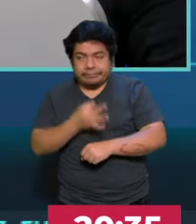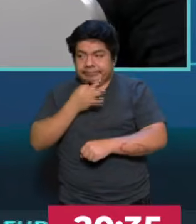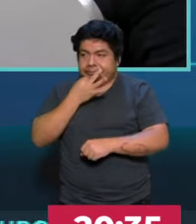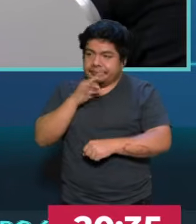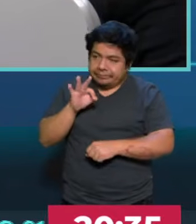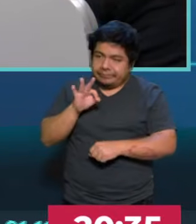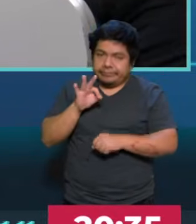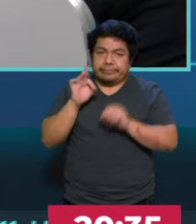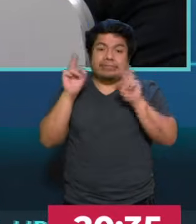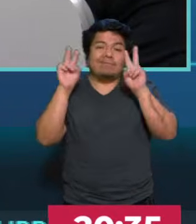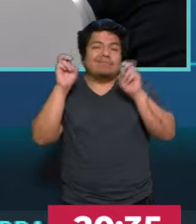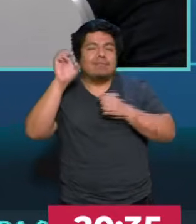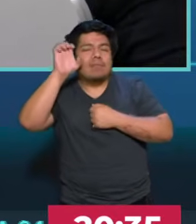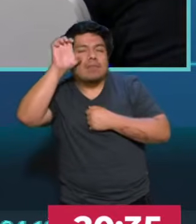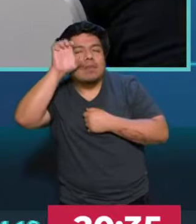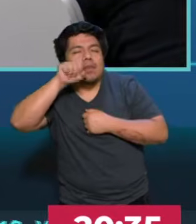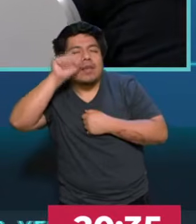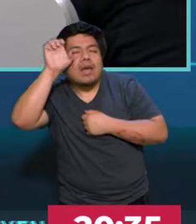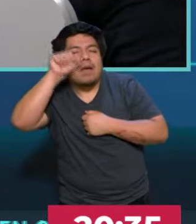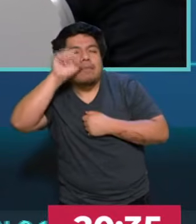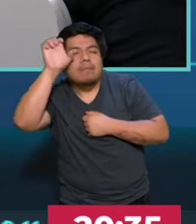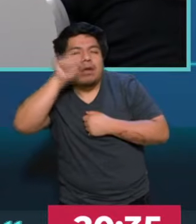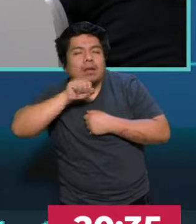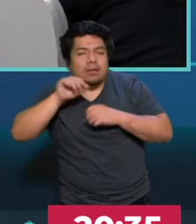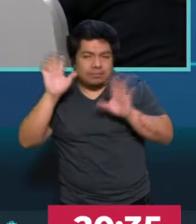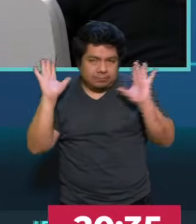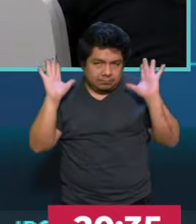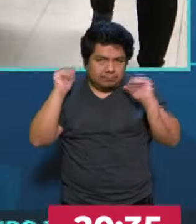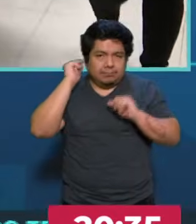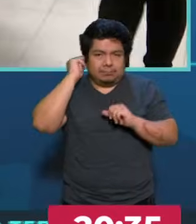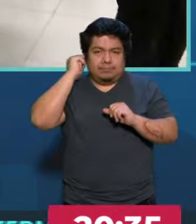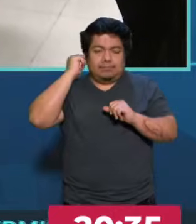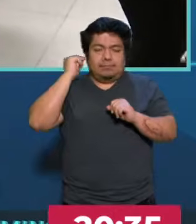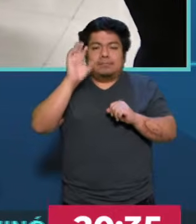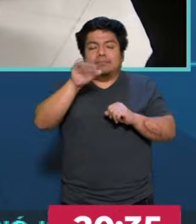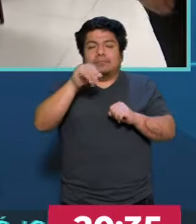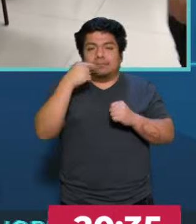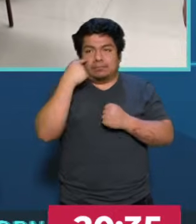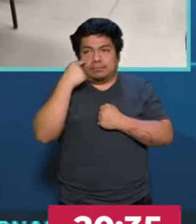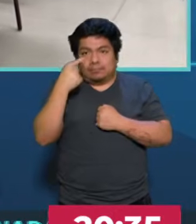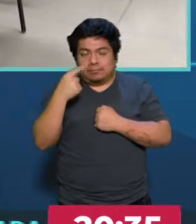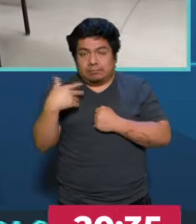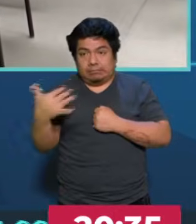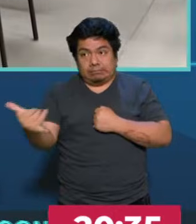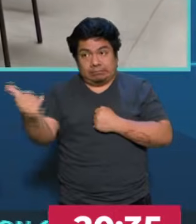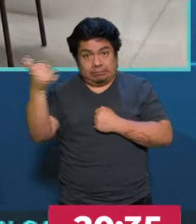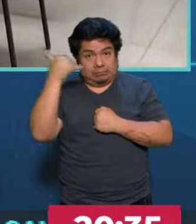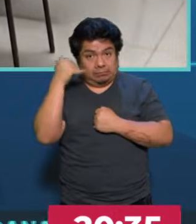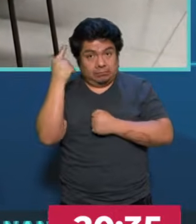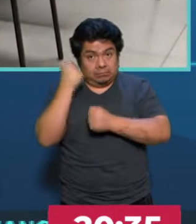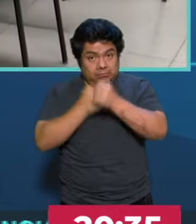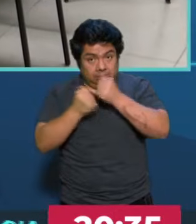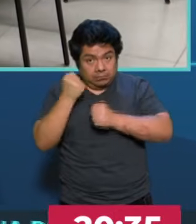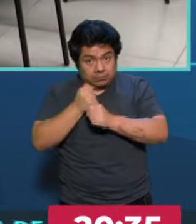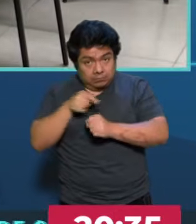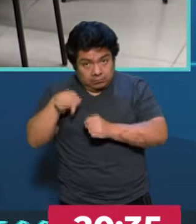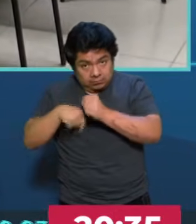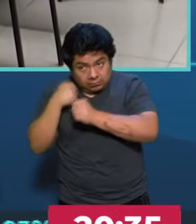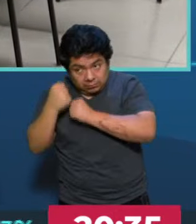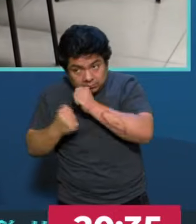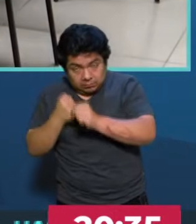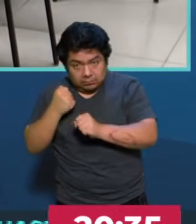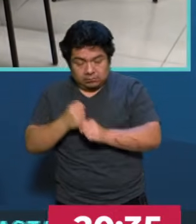o traviesos, vamos a usar ese eufemismo. Doctor, la cantidad que nos dijo de llamadas del año pasado y también la de este año, pues